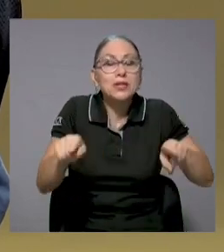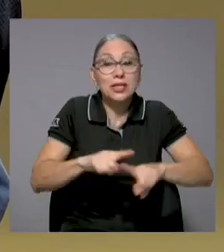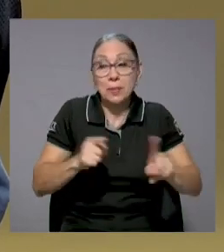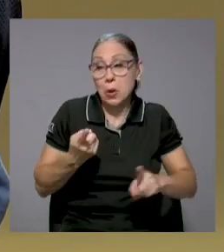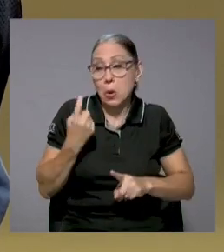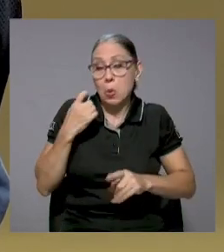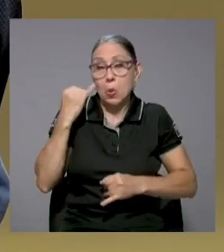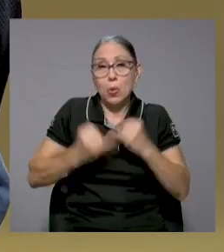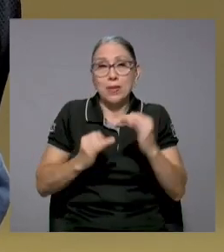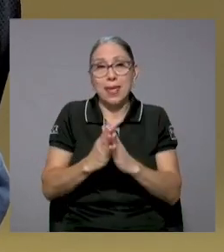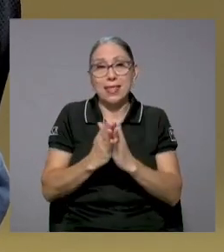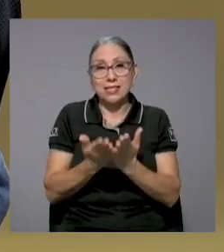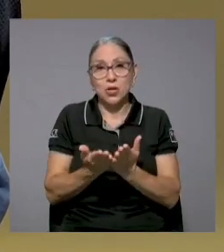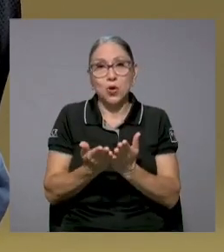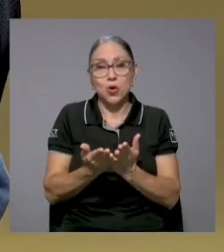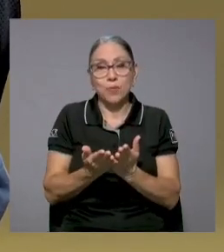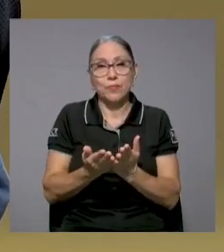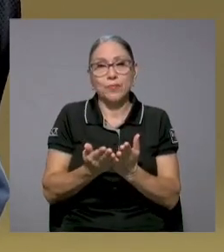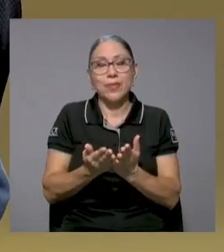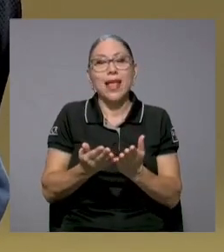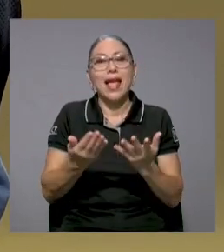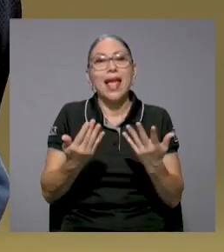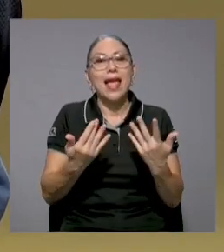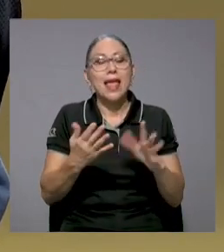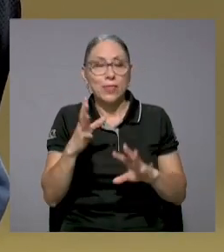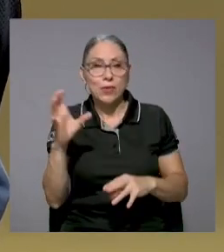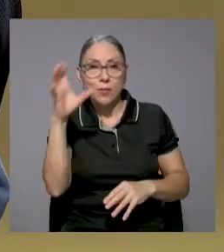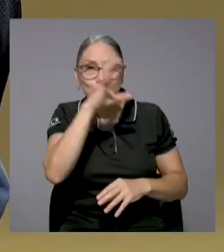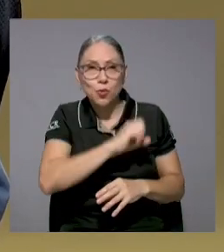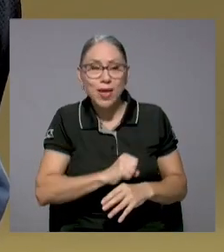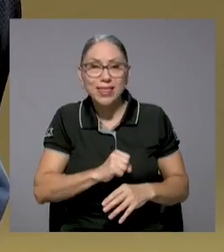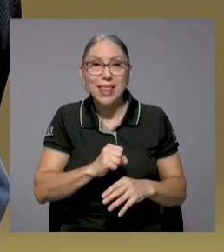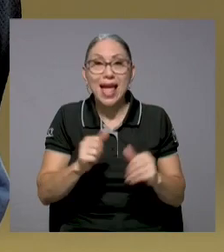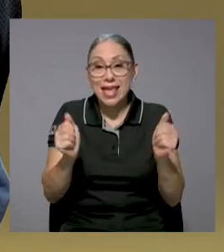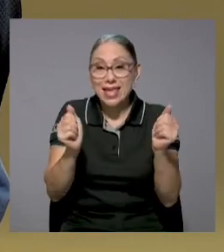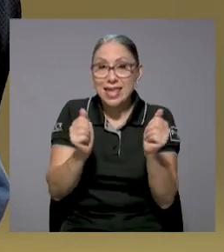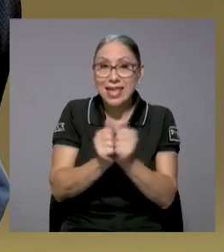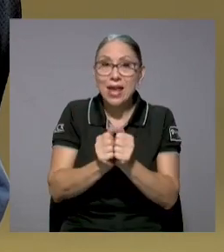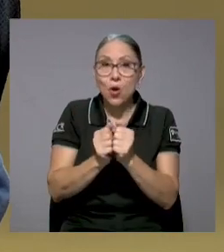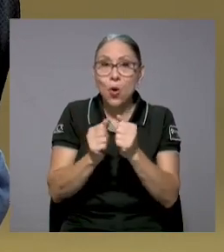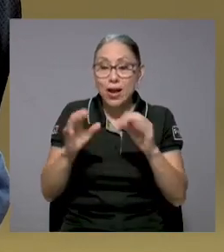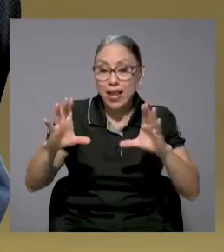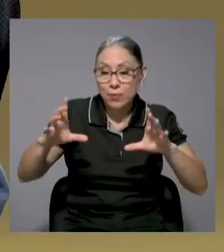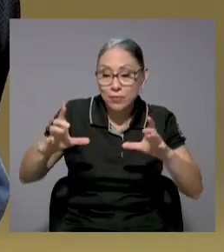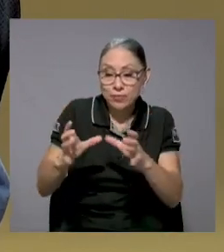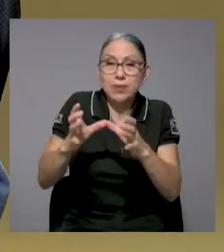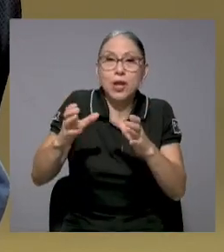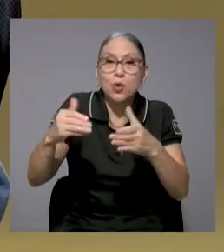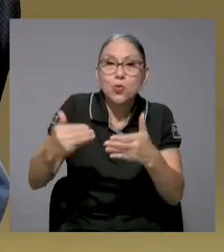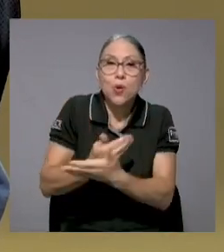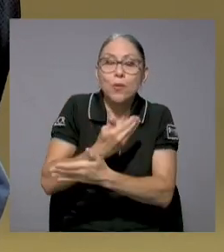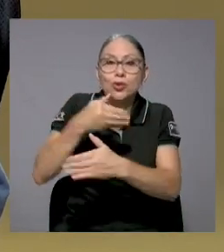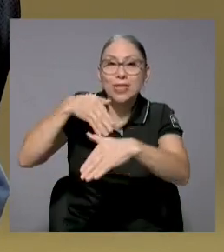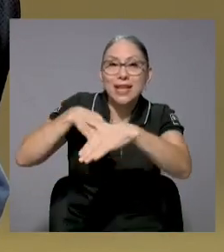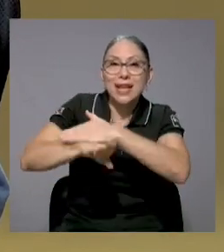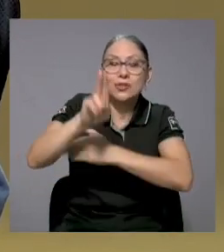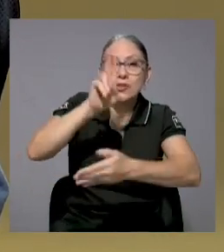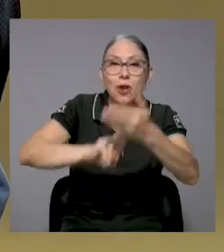edición encontramos que a partir de la corte de nuevos ingresos del 2012 empieza una